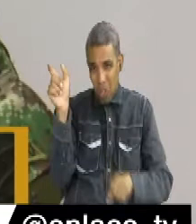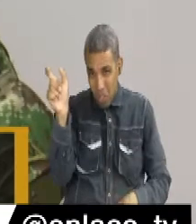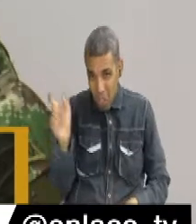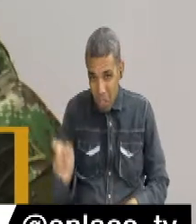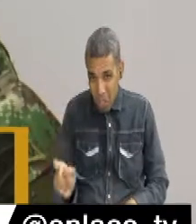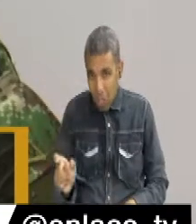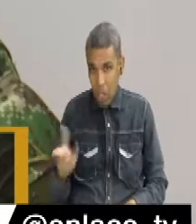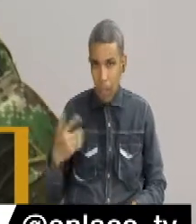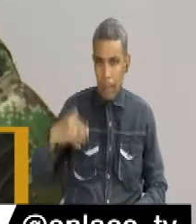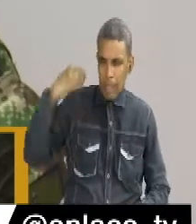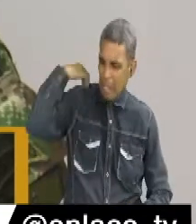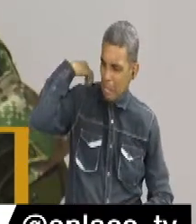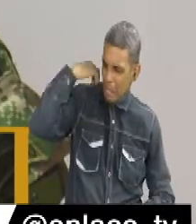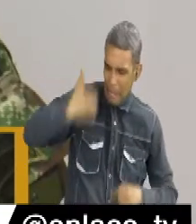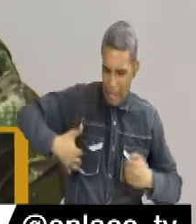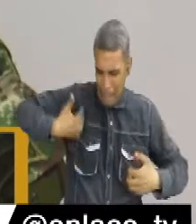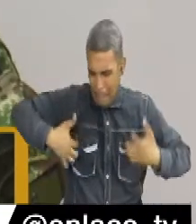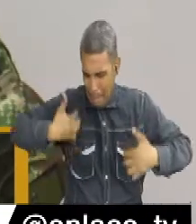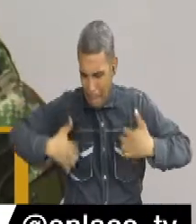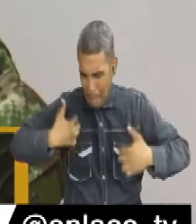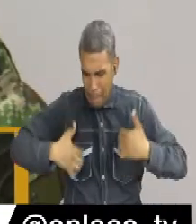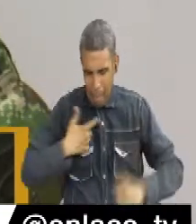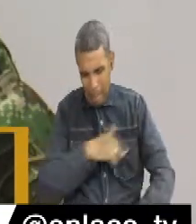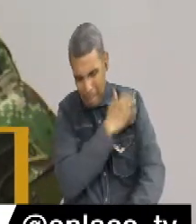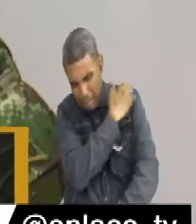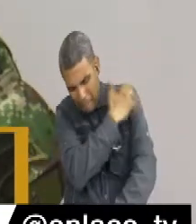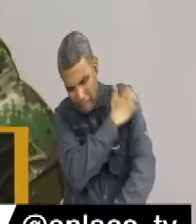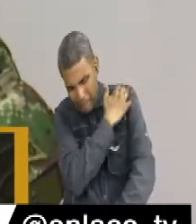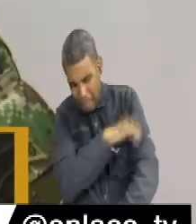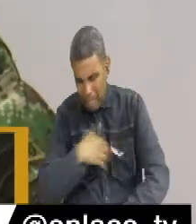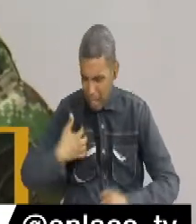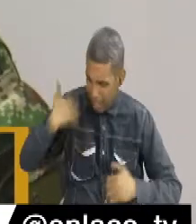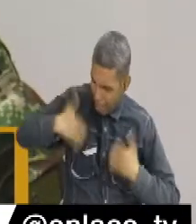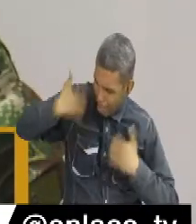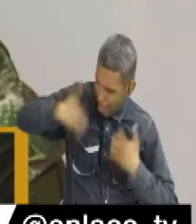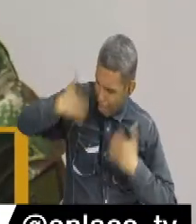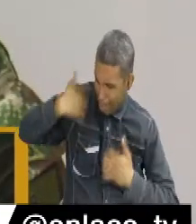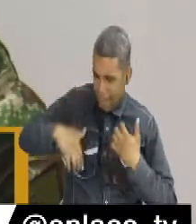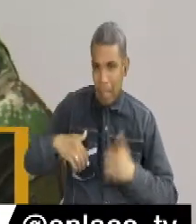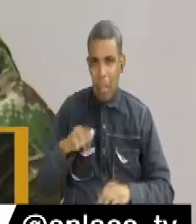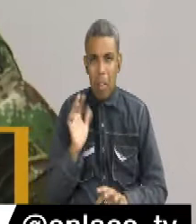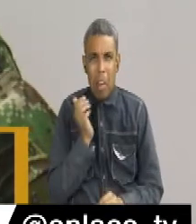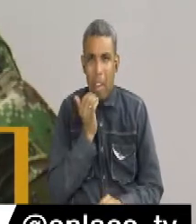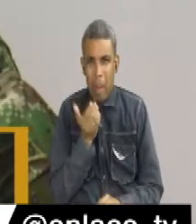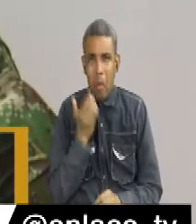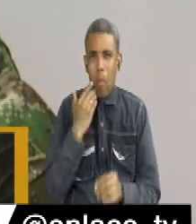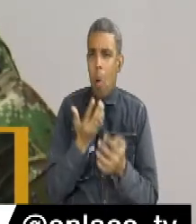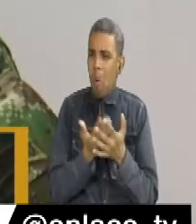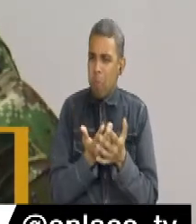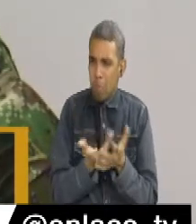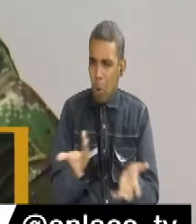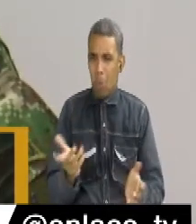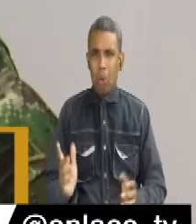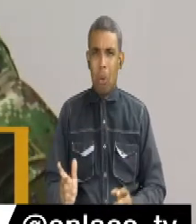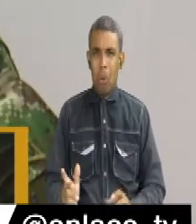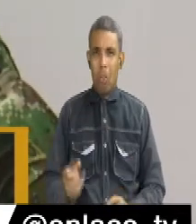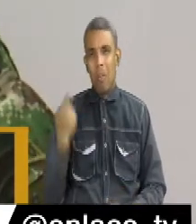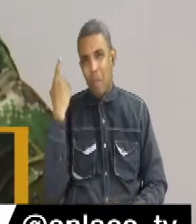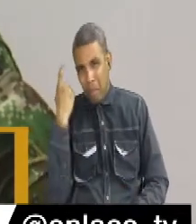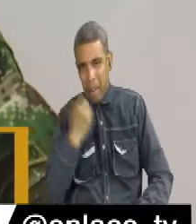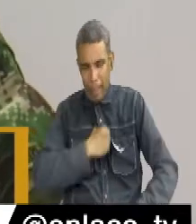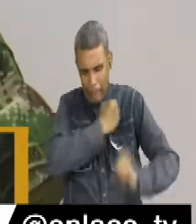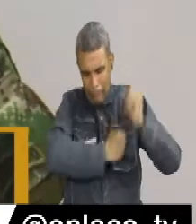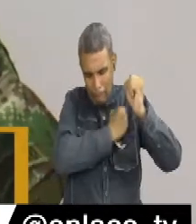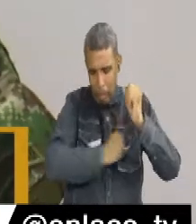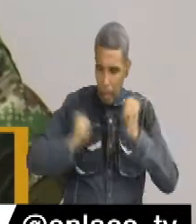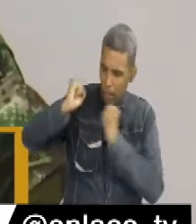salpullido. Eso se produce por el sudor, de pronto por no bañarse bien, cosas del